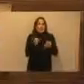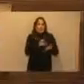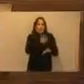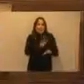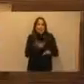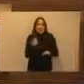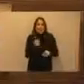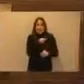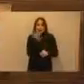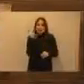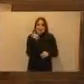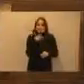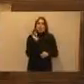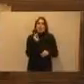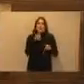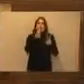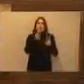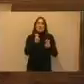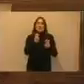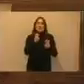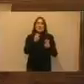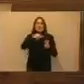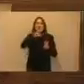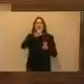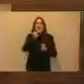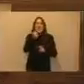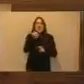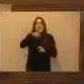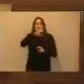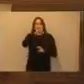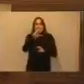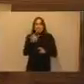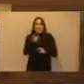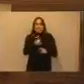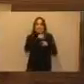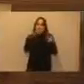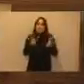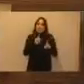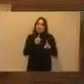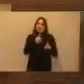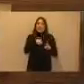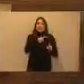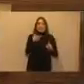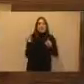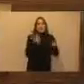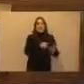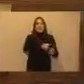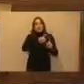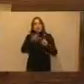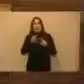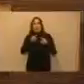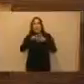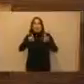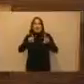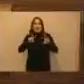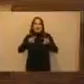caso de María América, le recuerdo. María América es directora general de informática, deja su cargo y empieza a trabajar en una multinacional de telecomunicaciones que